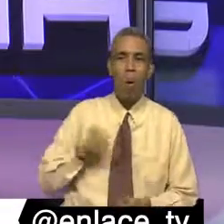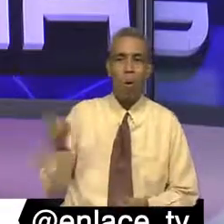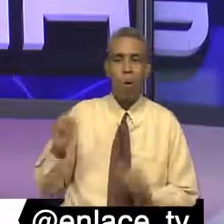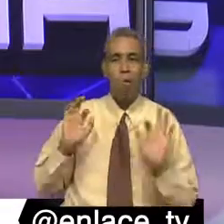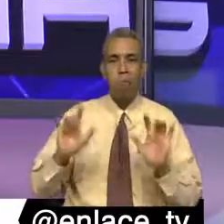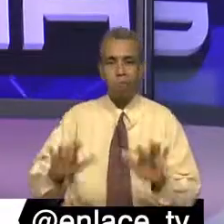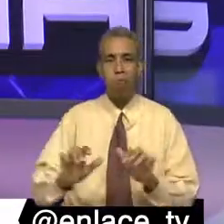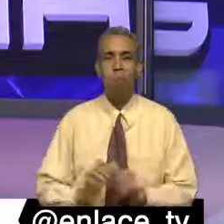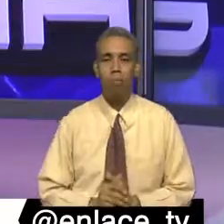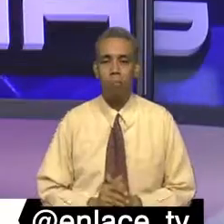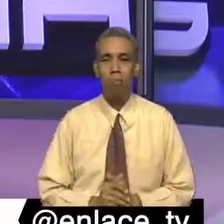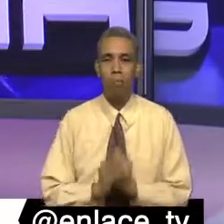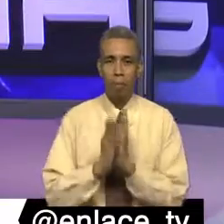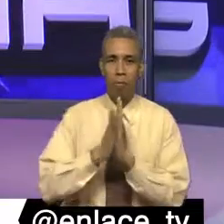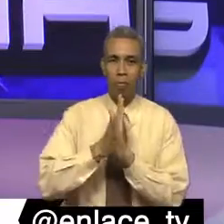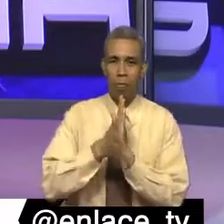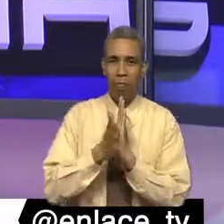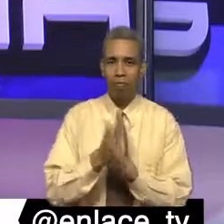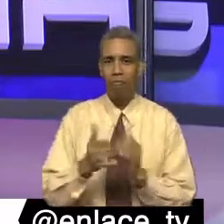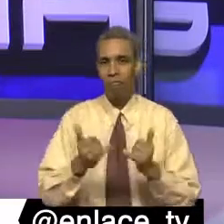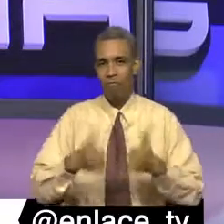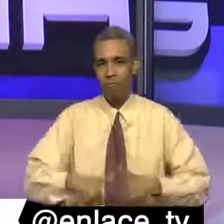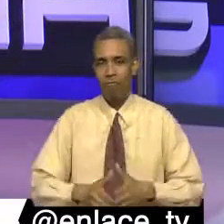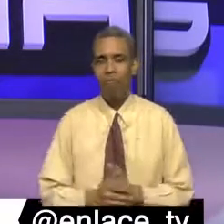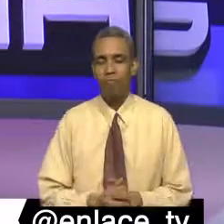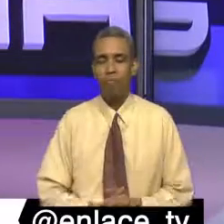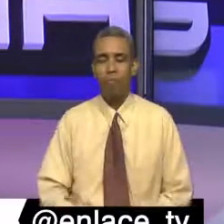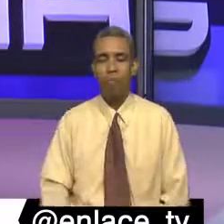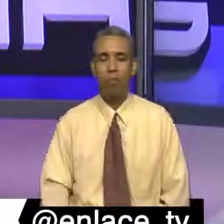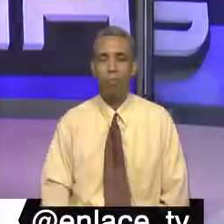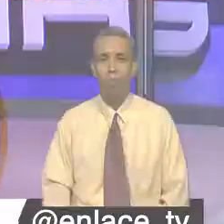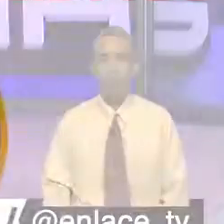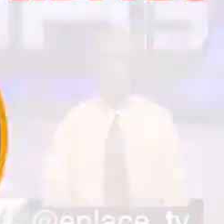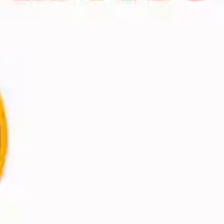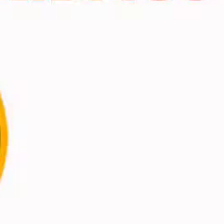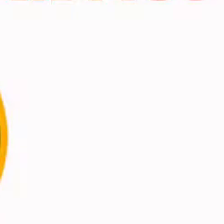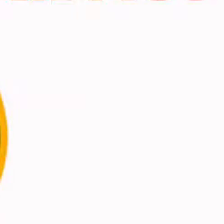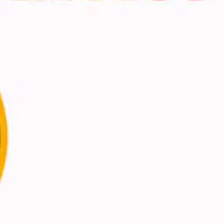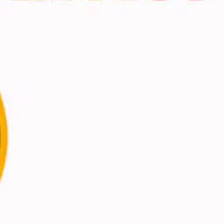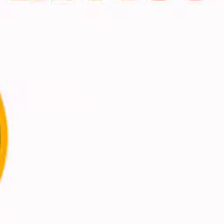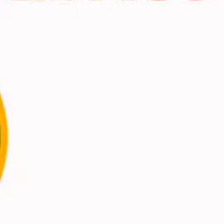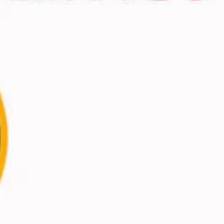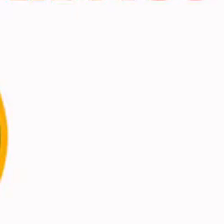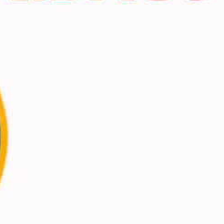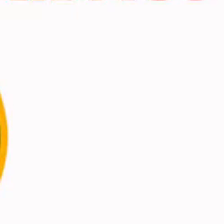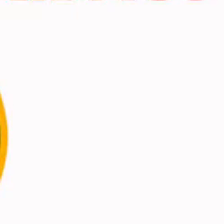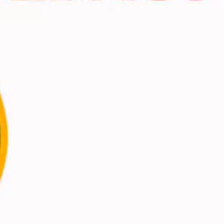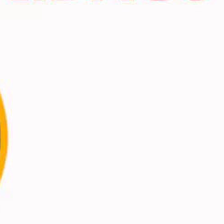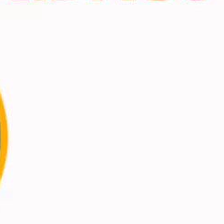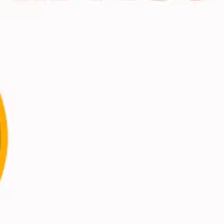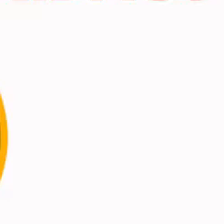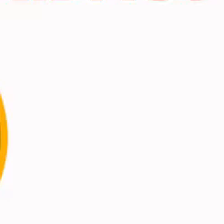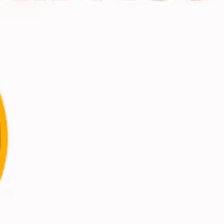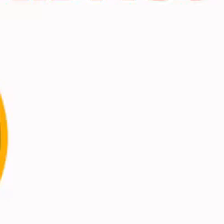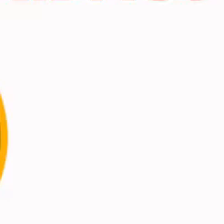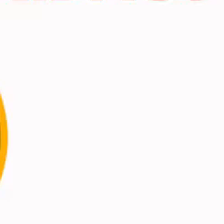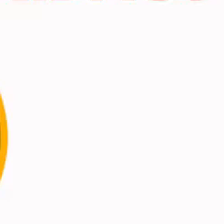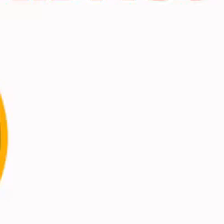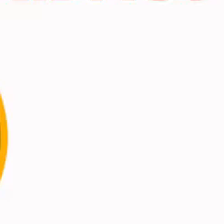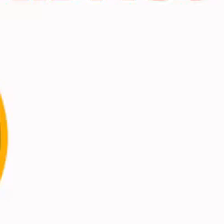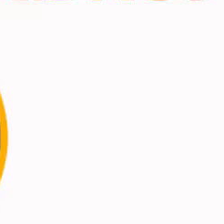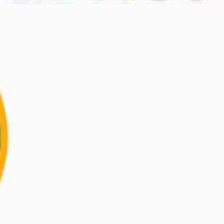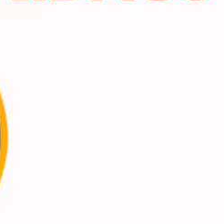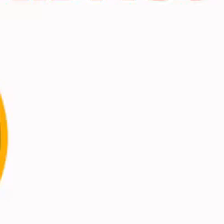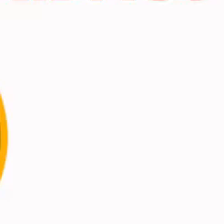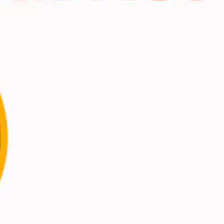Y así hemos llegado al final de nuestra presente emisión, pero antes de irnos, recuerde, materiales eléctricos Electrofer, ilumina tu vida. Ahora su nueva